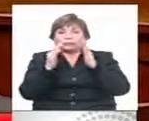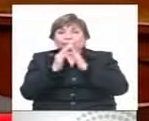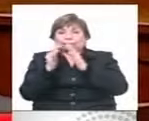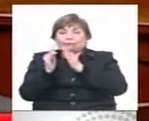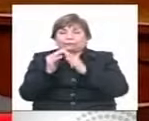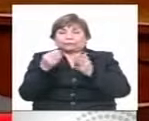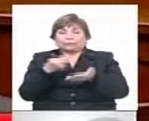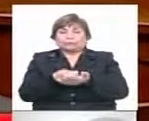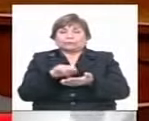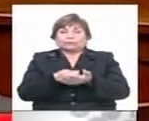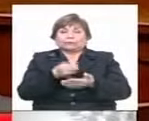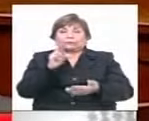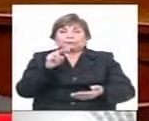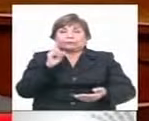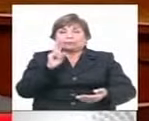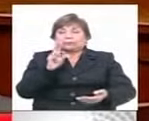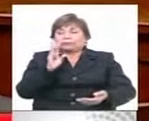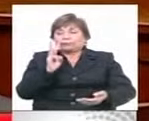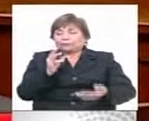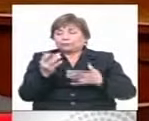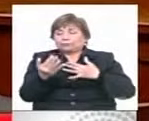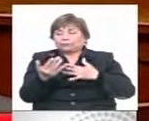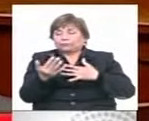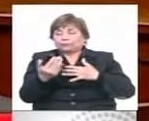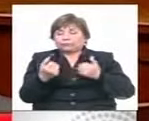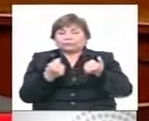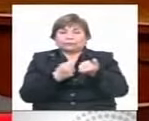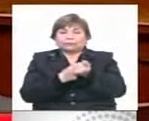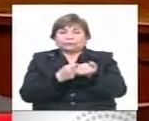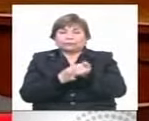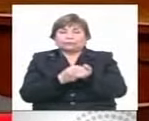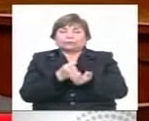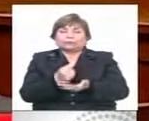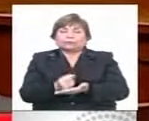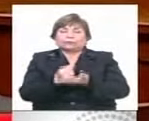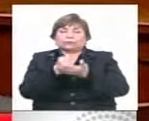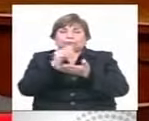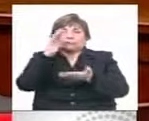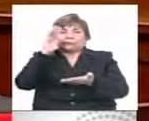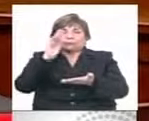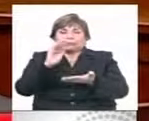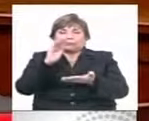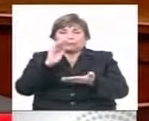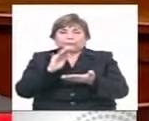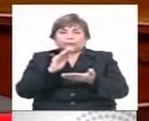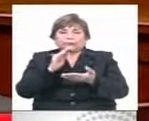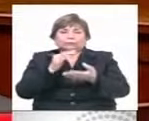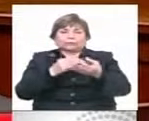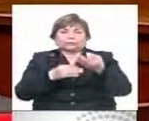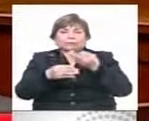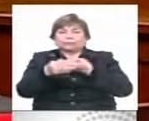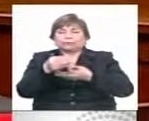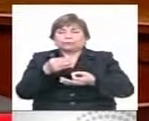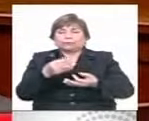al 2026. Esperamos que este apoyo ayude a reducir la injusta transferencia